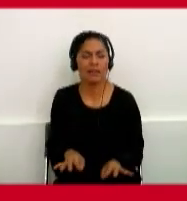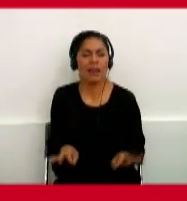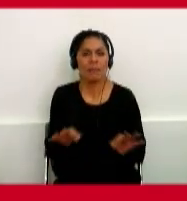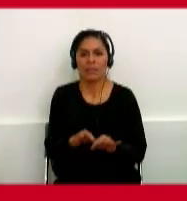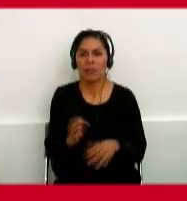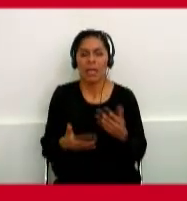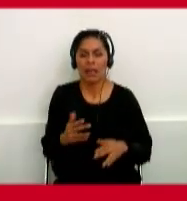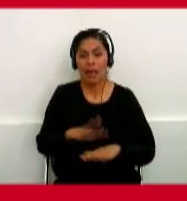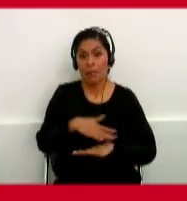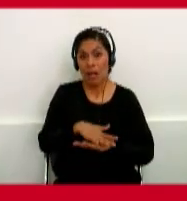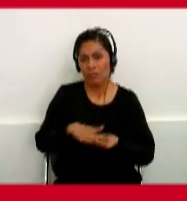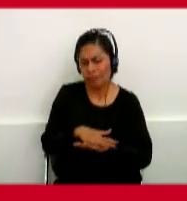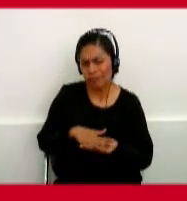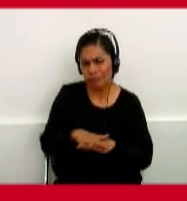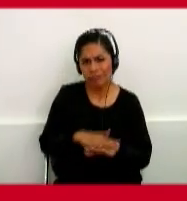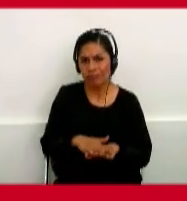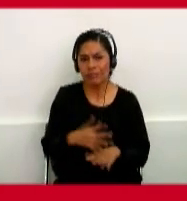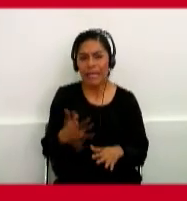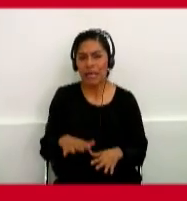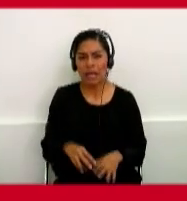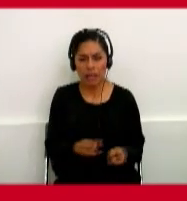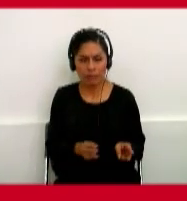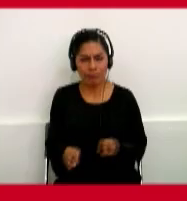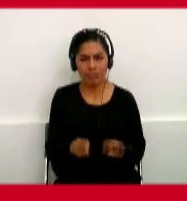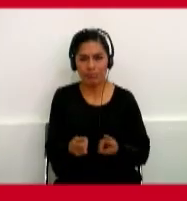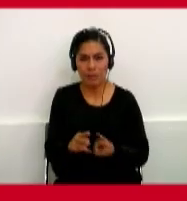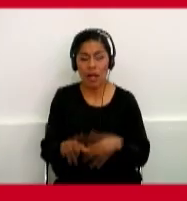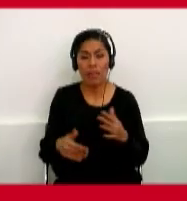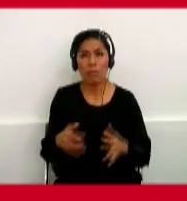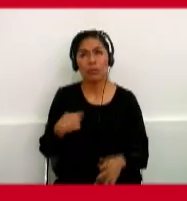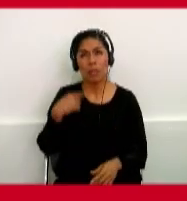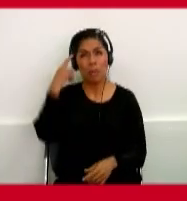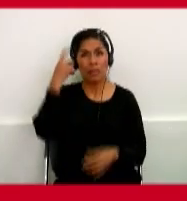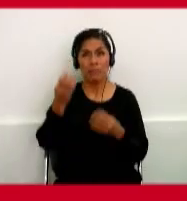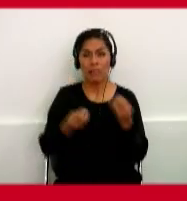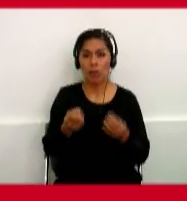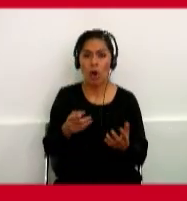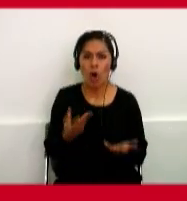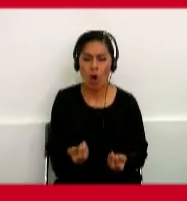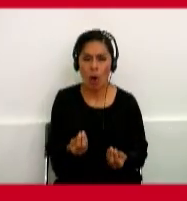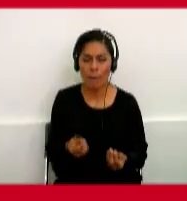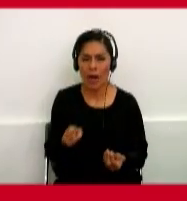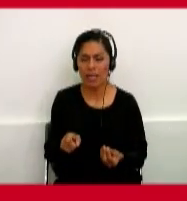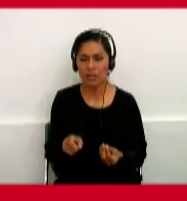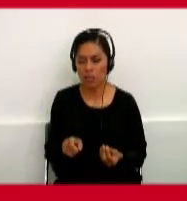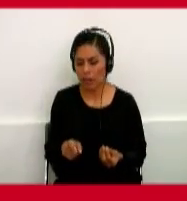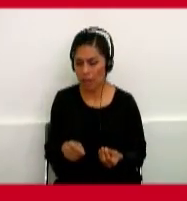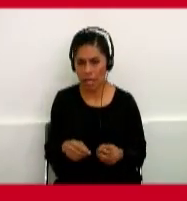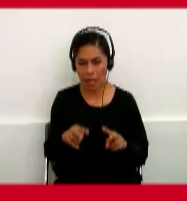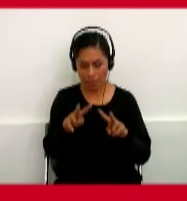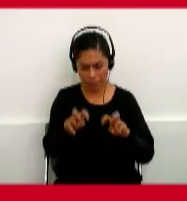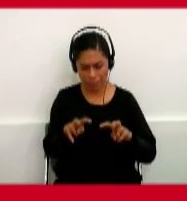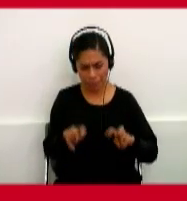hacer la planificación de este método se puede estar subestimando algunos indicadores para el ejercicio de análisis, ¿no?